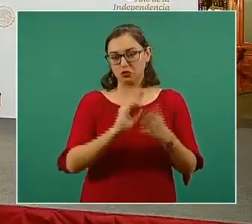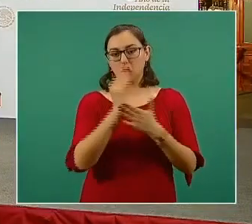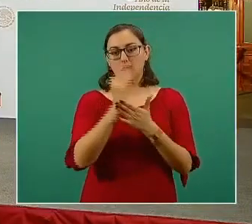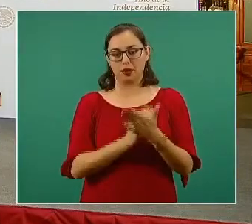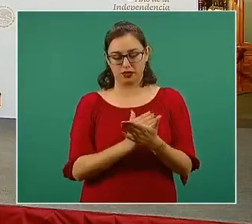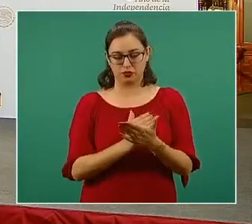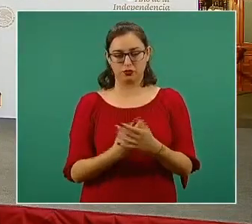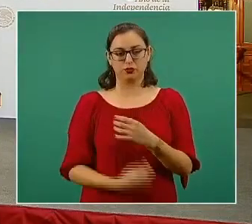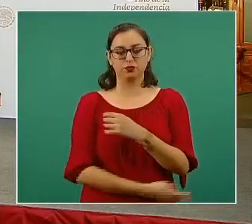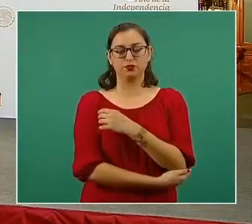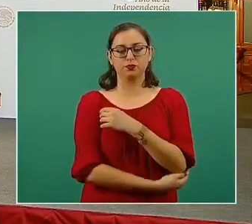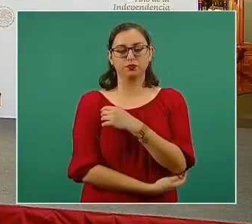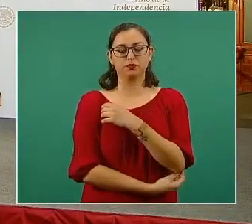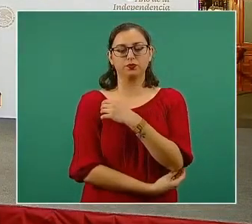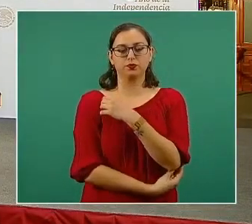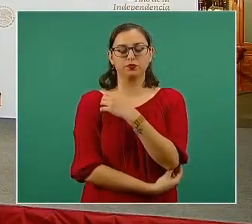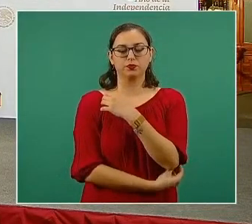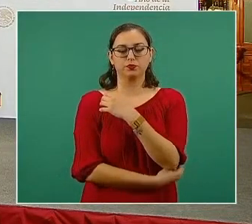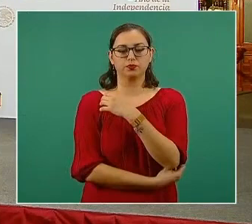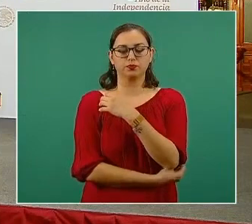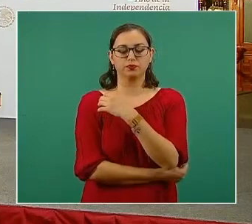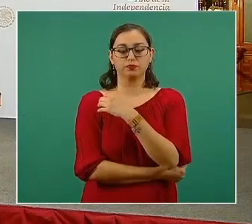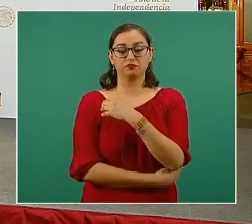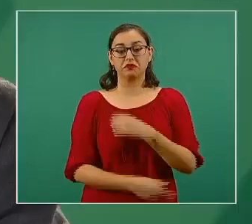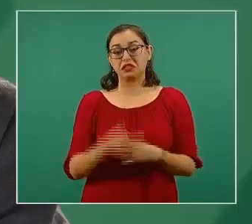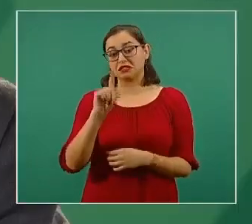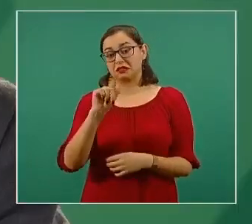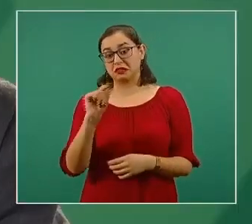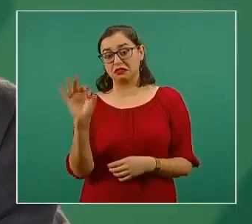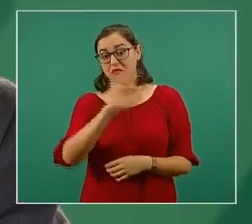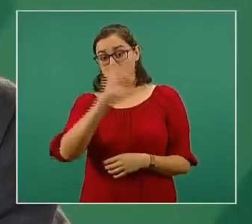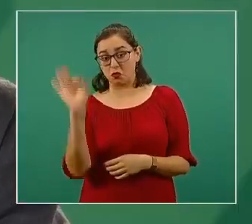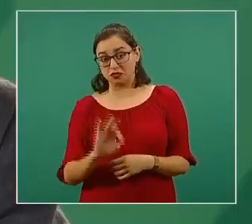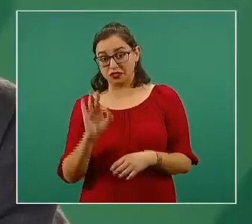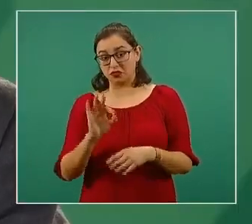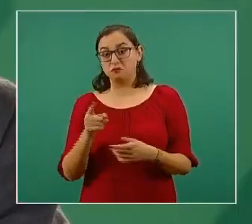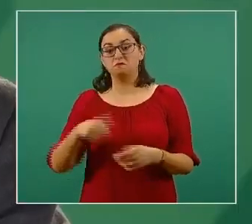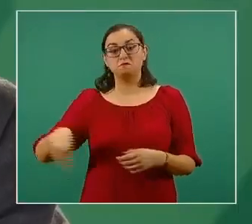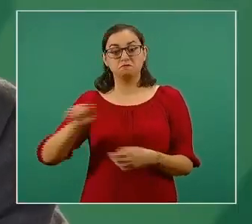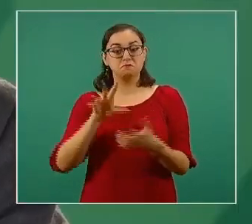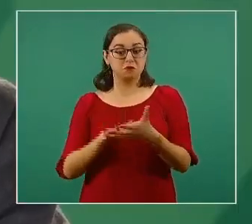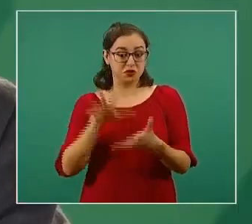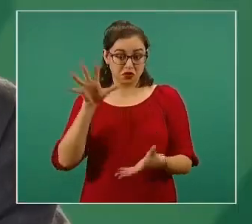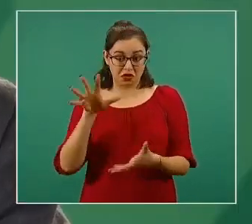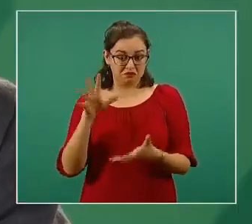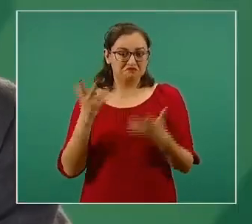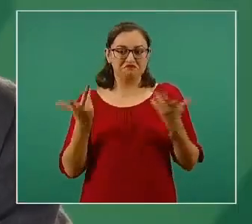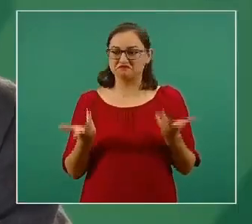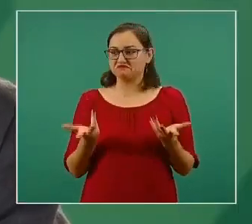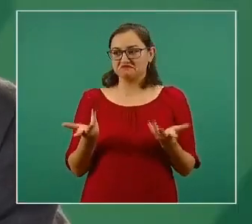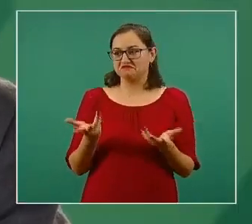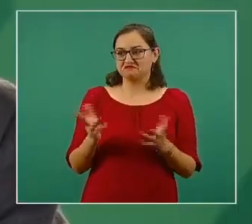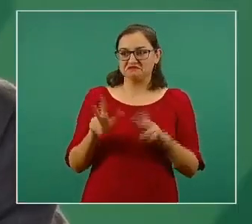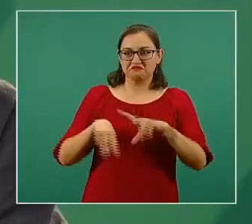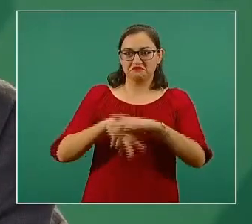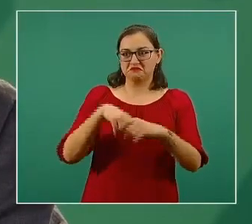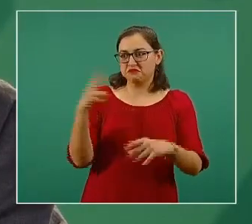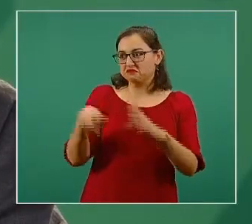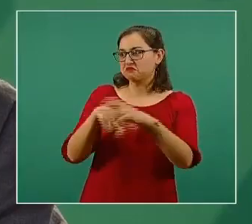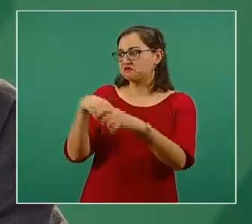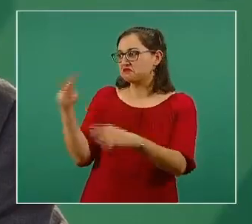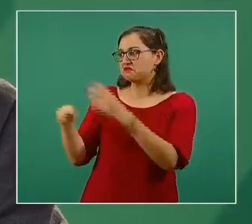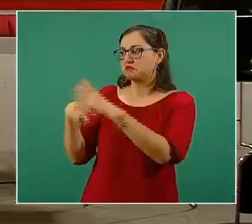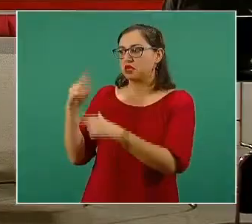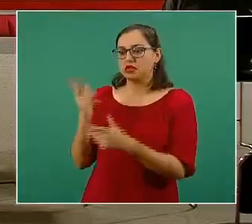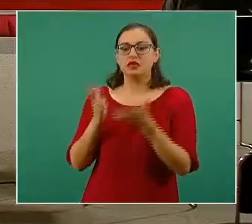enfermas. El resto, más de tres cuartas partes, están ya sin esa necesidad y han empezado a ser utilizadas